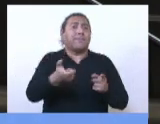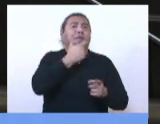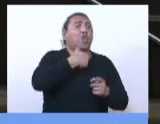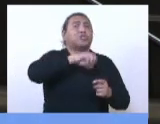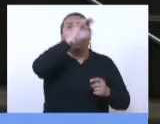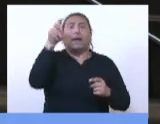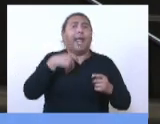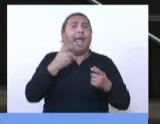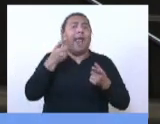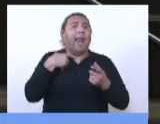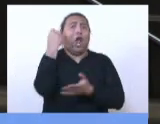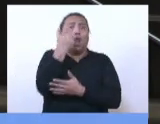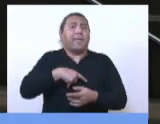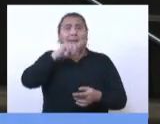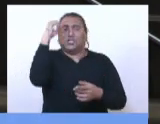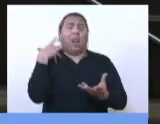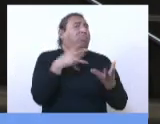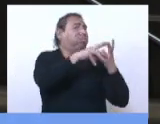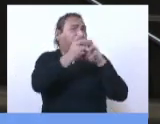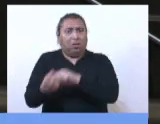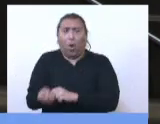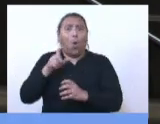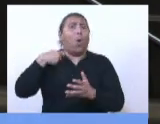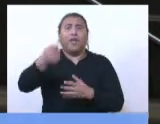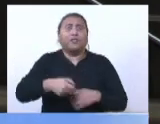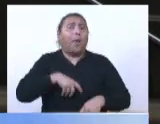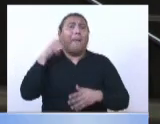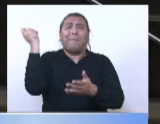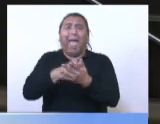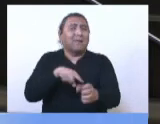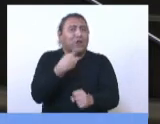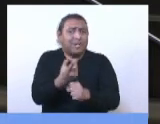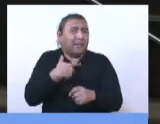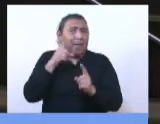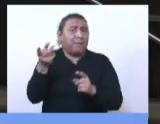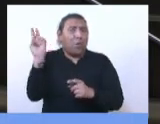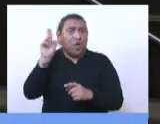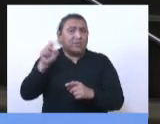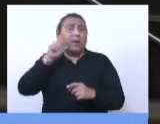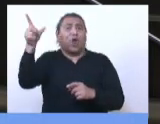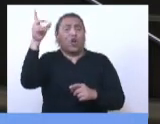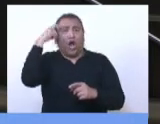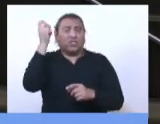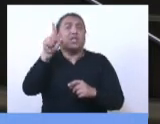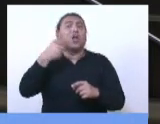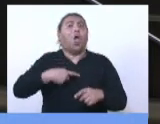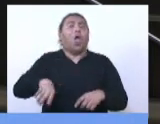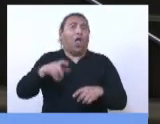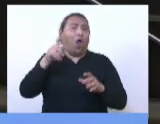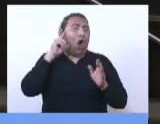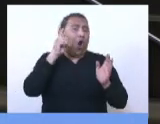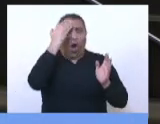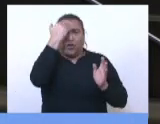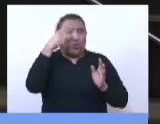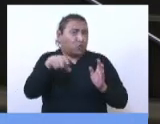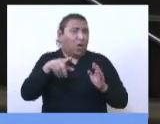bolsa en economía nacional con un crédito que nadie puede pagar y que no estaba autorizado por el congreso y que estaban violando la constitución nacional esa parte